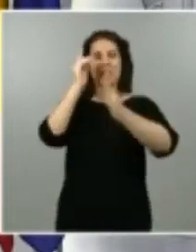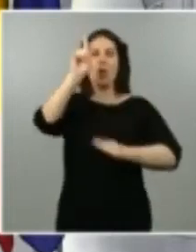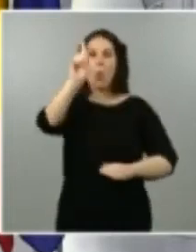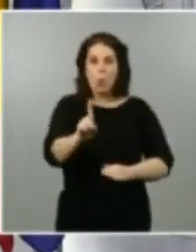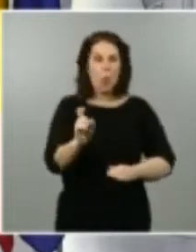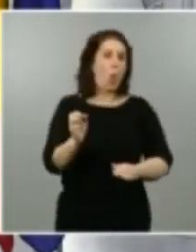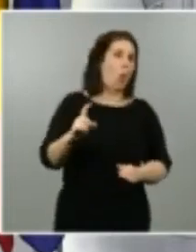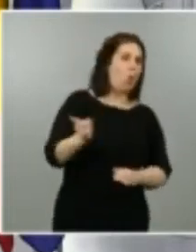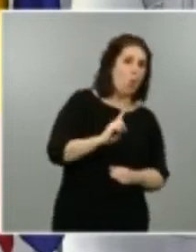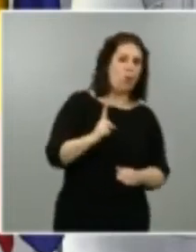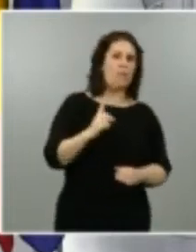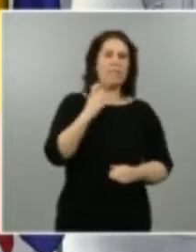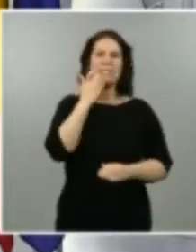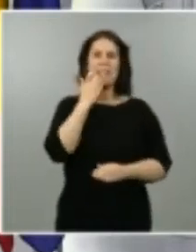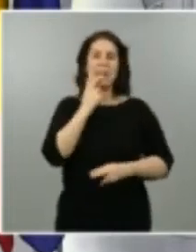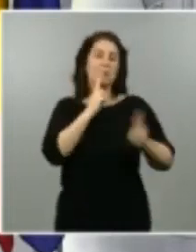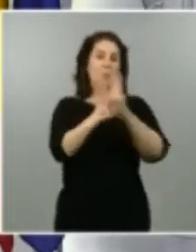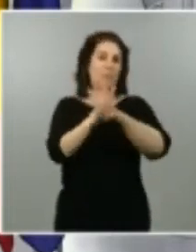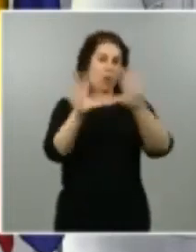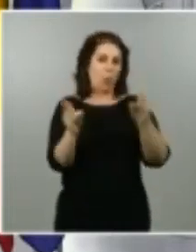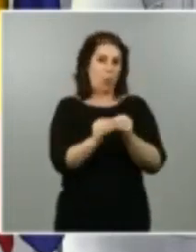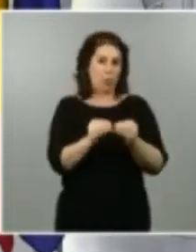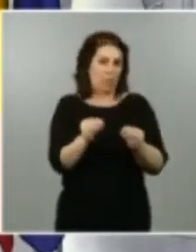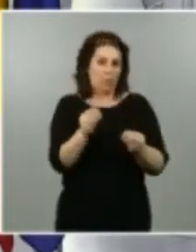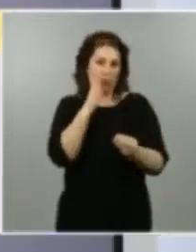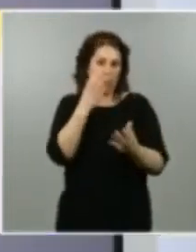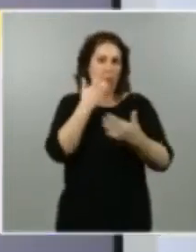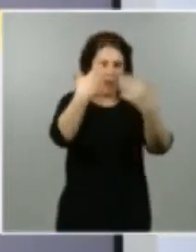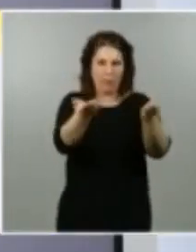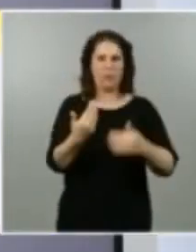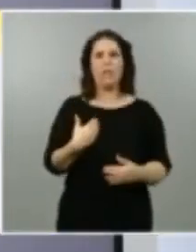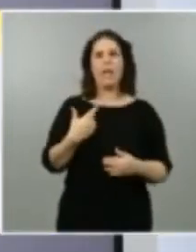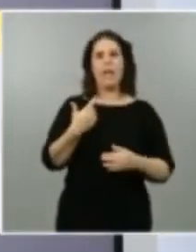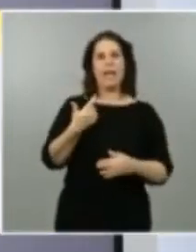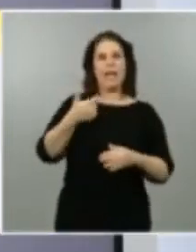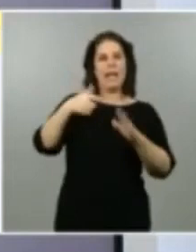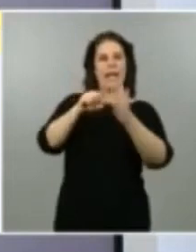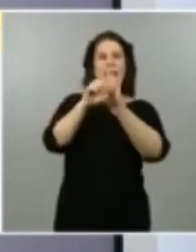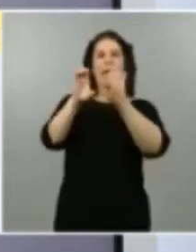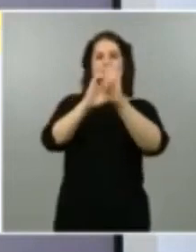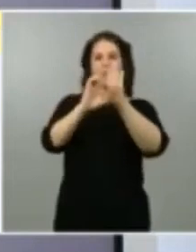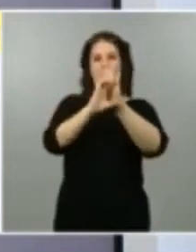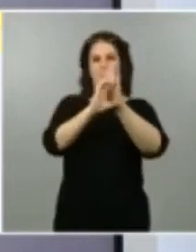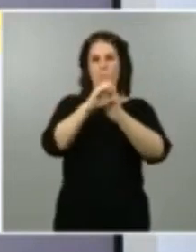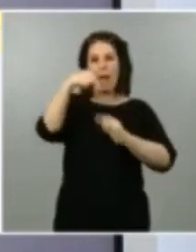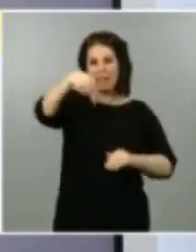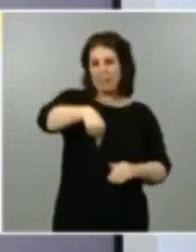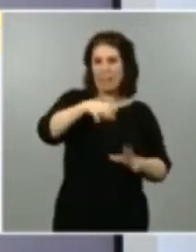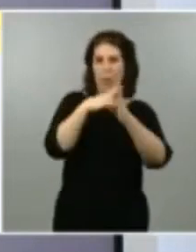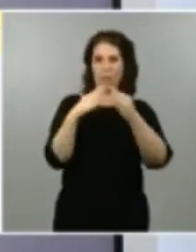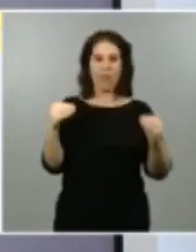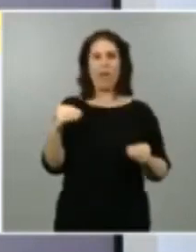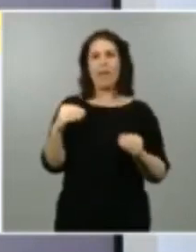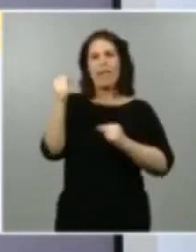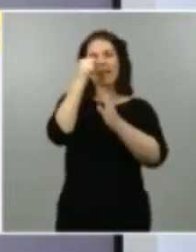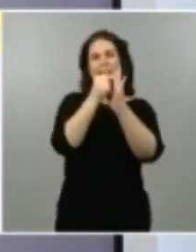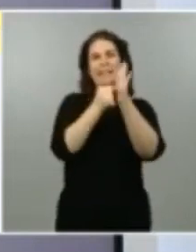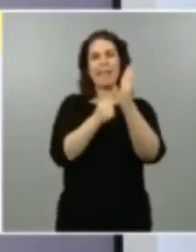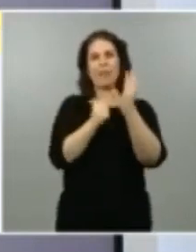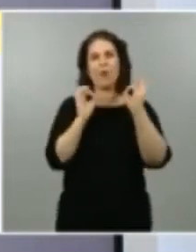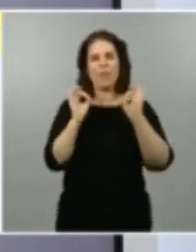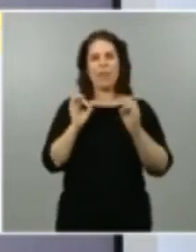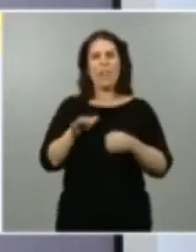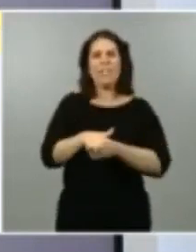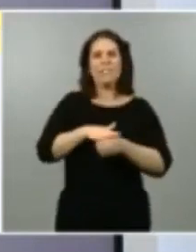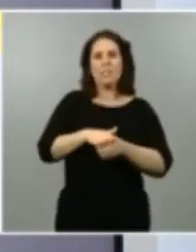de acuerdo como le formulen las preguntas por ejemplo canal sur porque en andalucía no se ha aplicado el criterio de distintos de distritos sanitarios para la